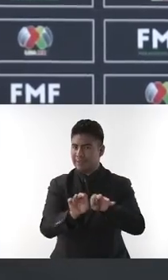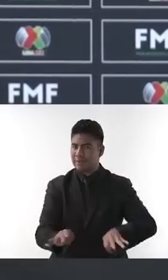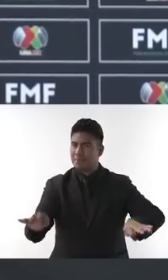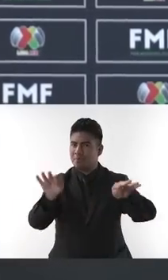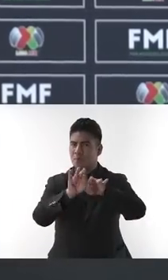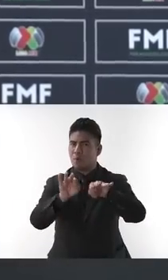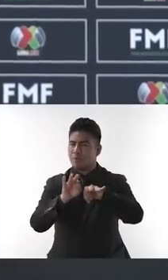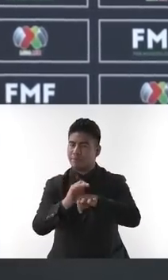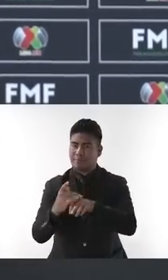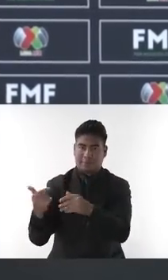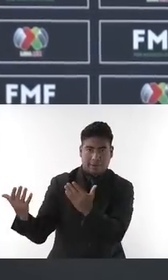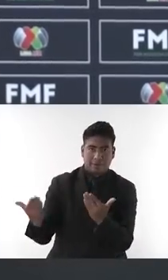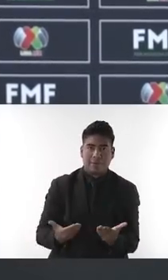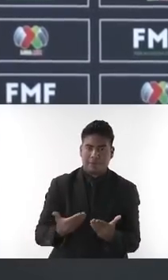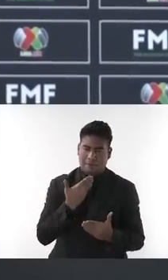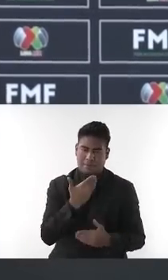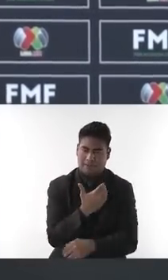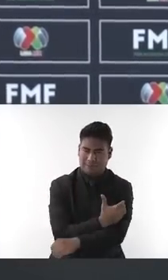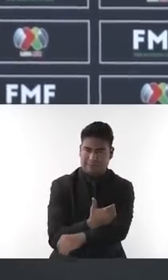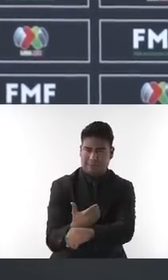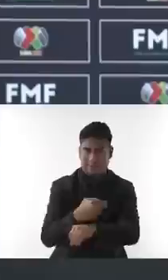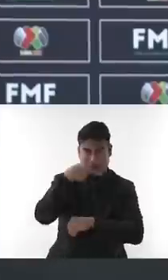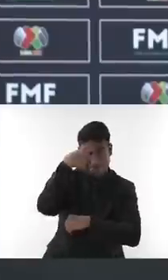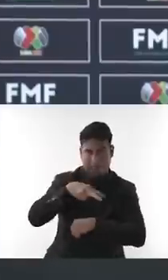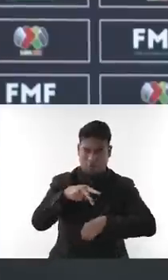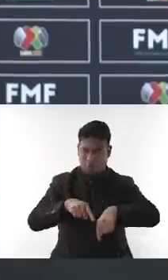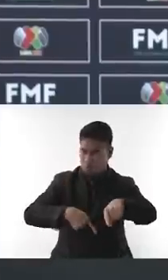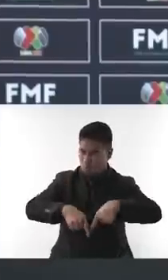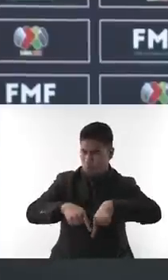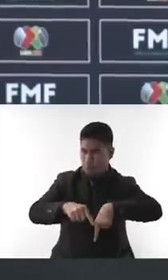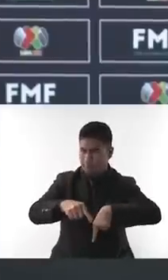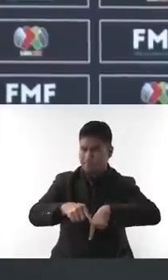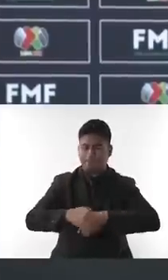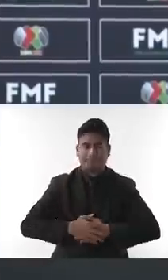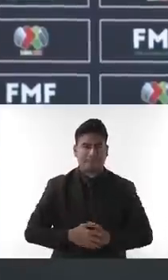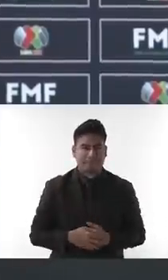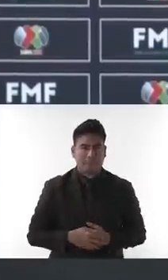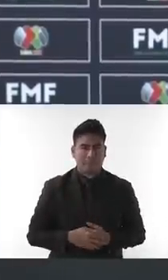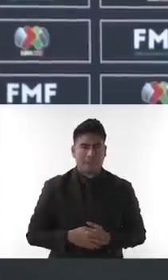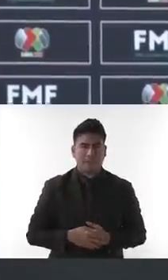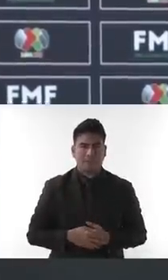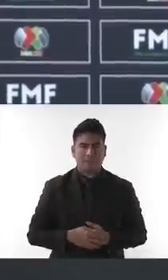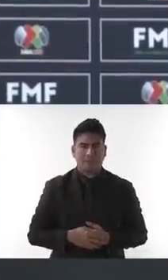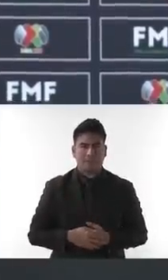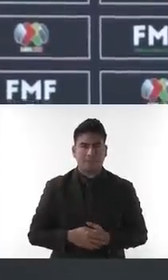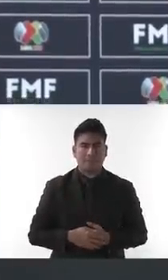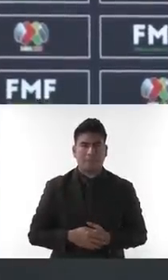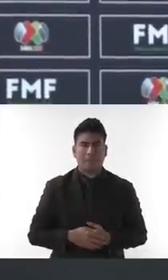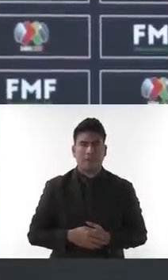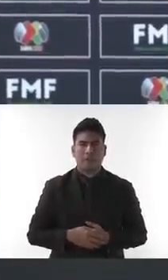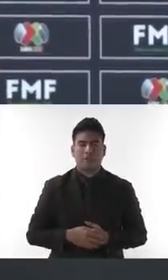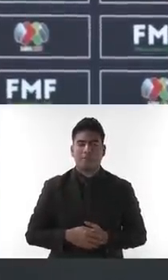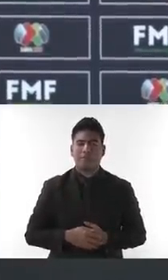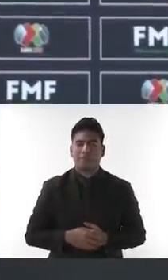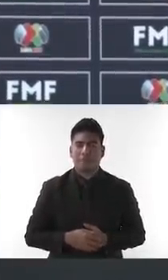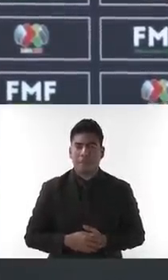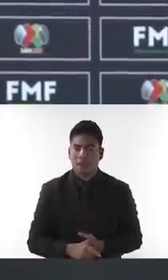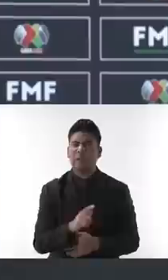importante para el fútbol mexicano. Lo que pasó a nivel selecciones